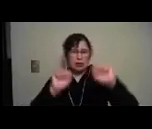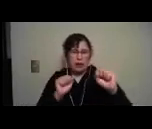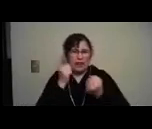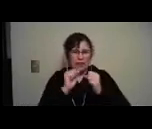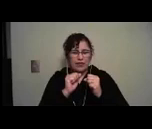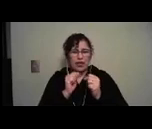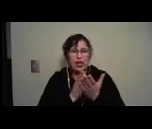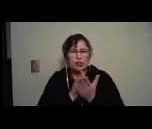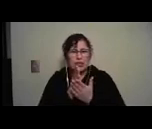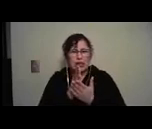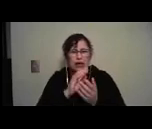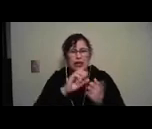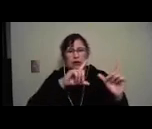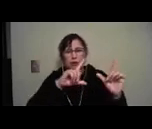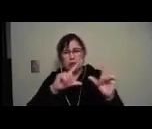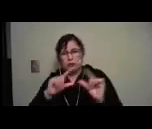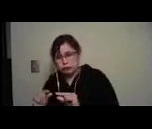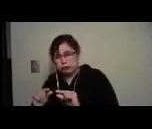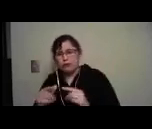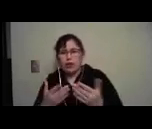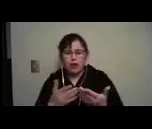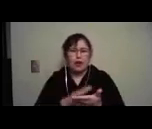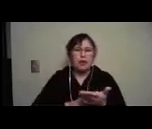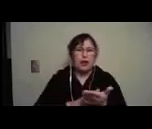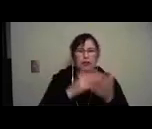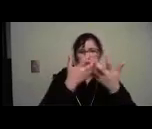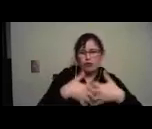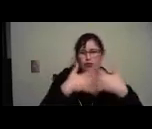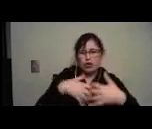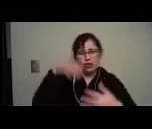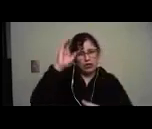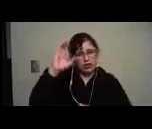un deterioro en diversas funciones cognitivas, ¿ya?,